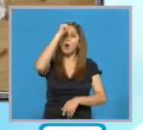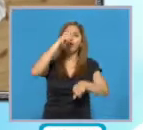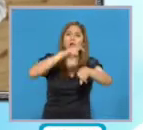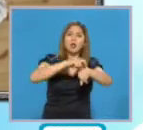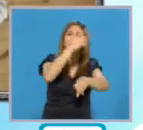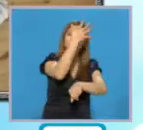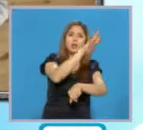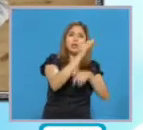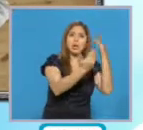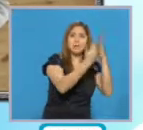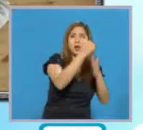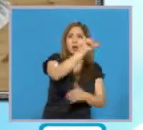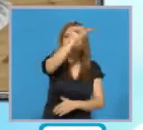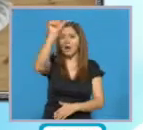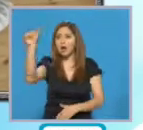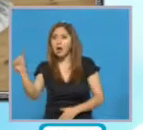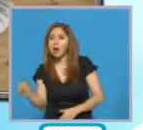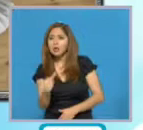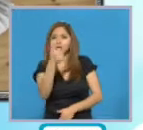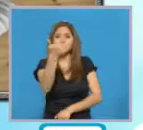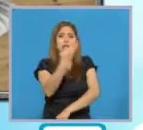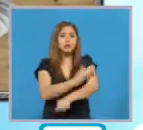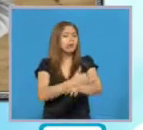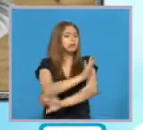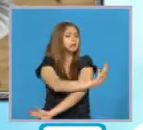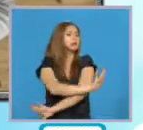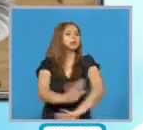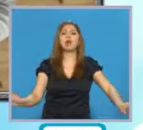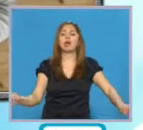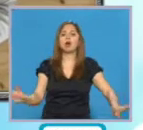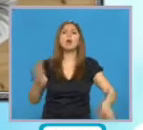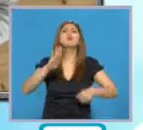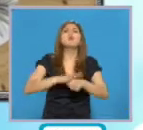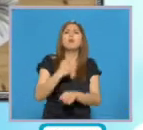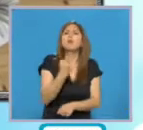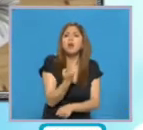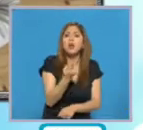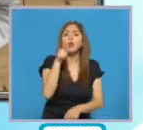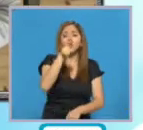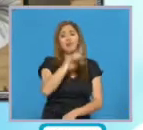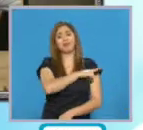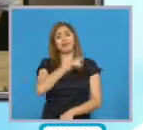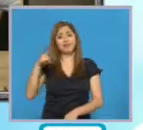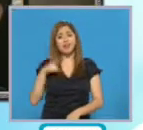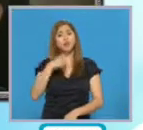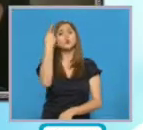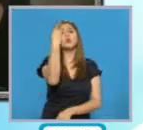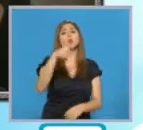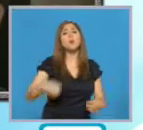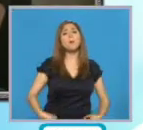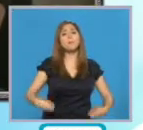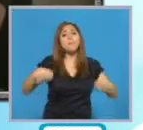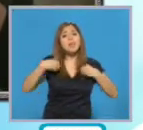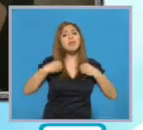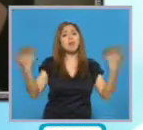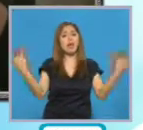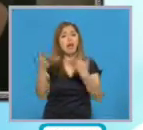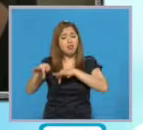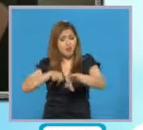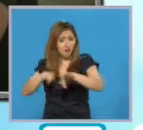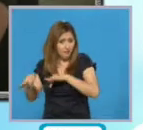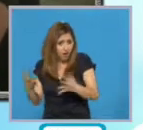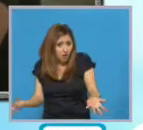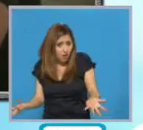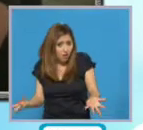las 9 de la mañana a las 6 de la tarde. ¿Por qué? Porque después también tienes que respetar tu vida personal Sí. y hacer cosas,